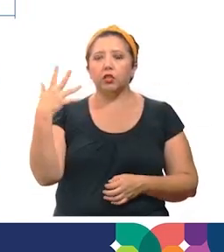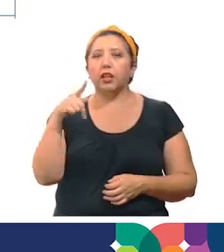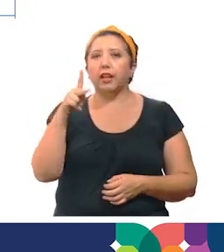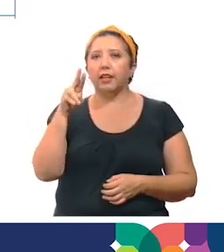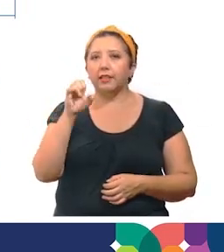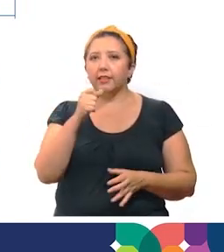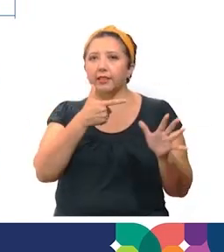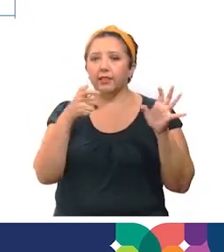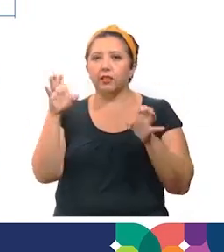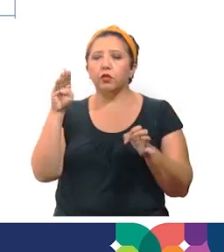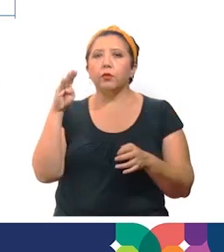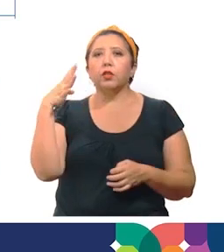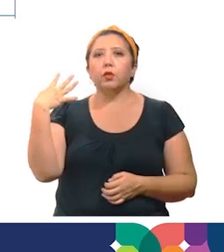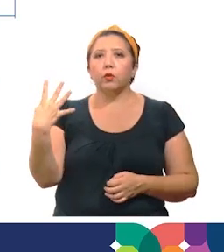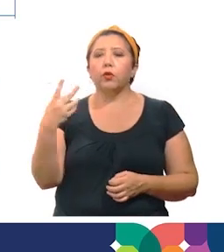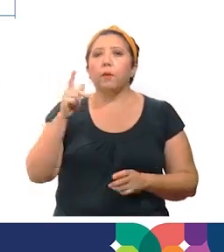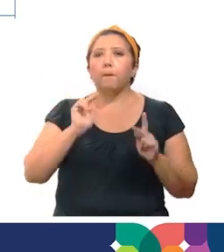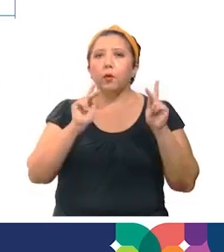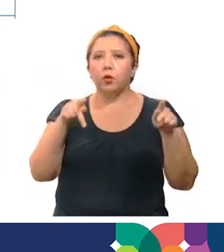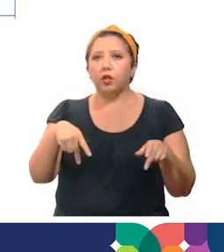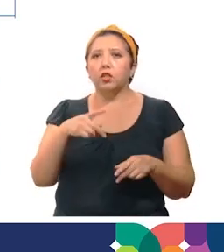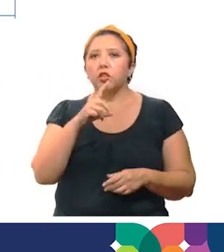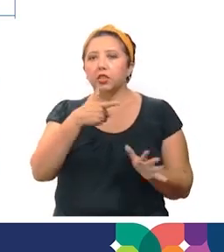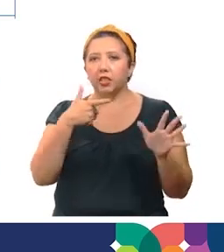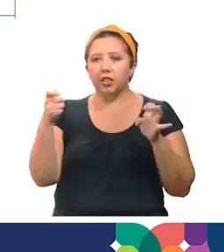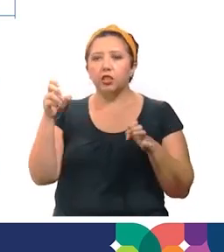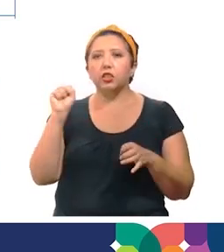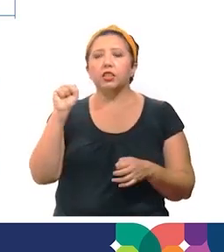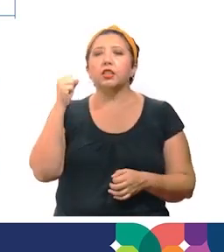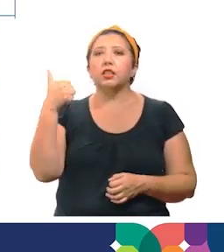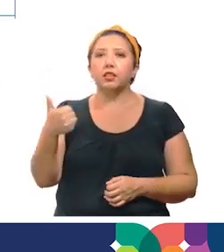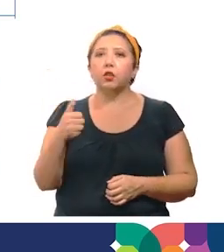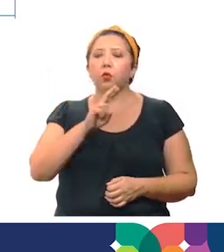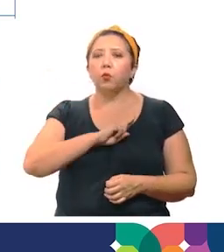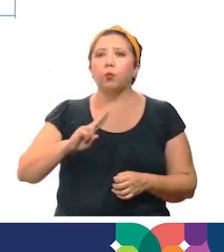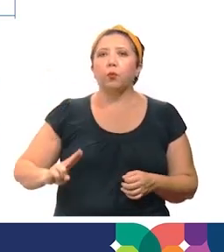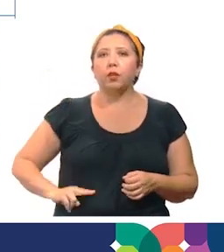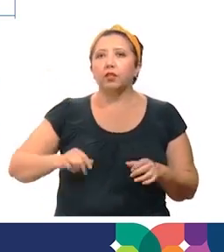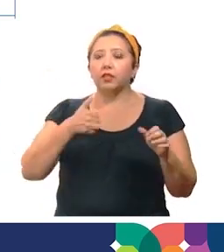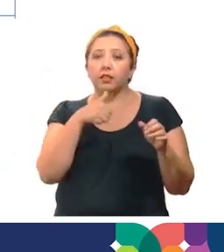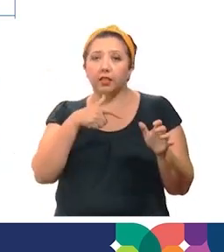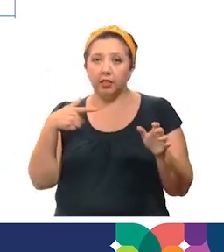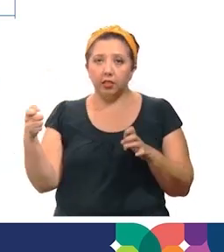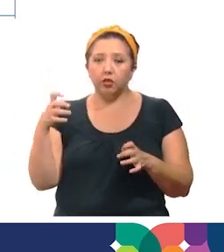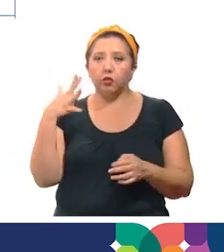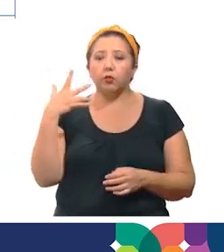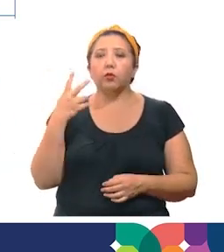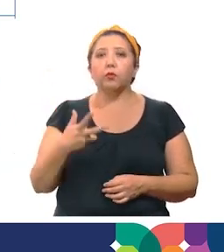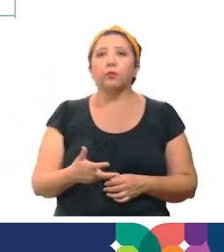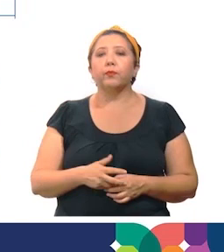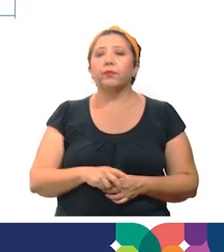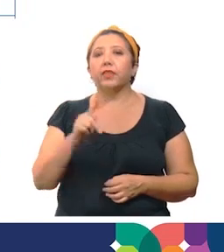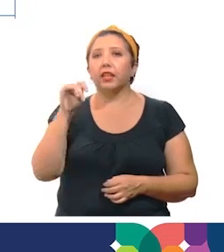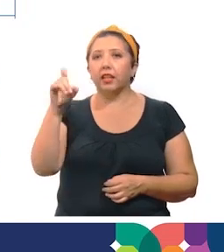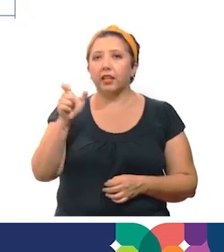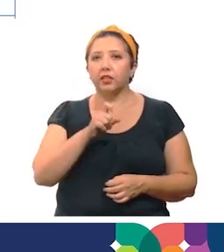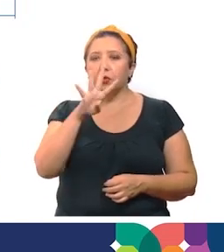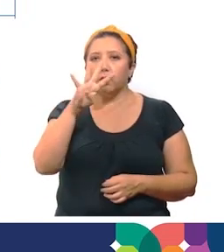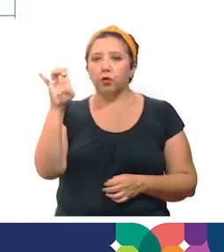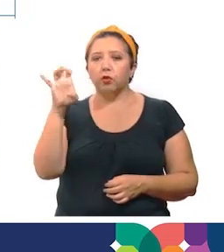Canacín 794, Progreso 766, Humán 758,